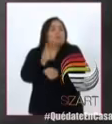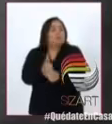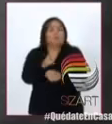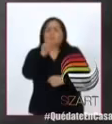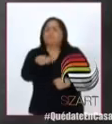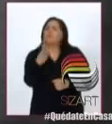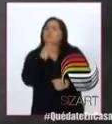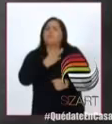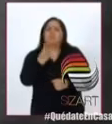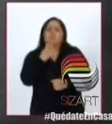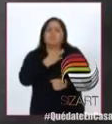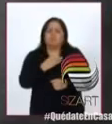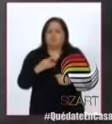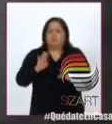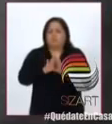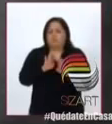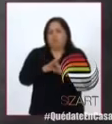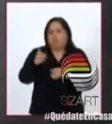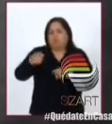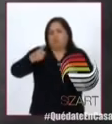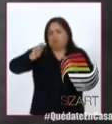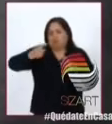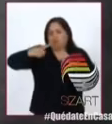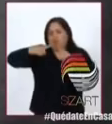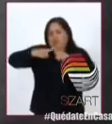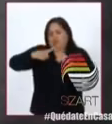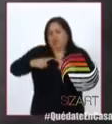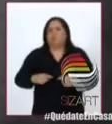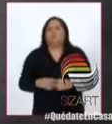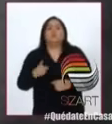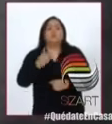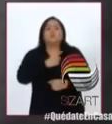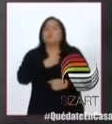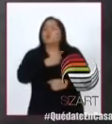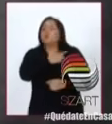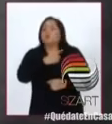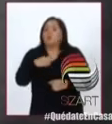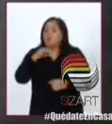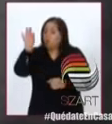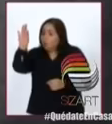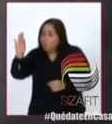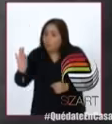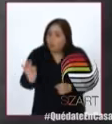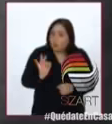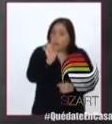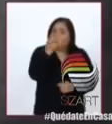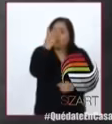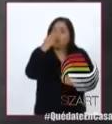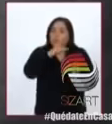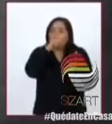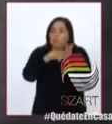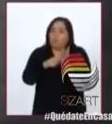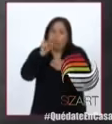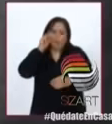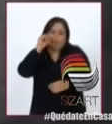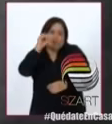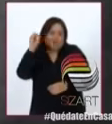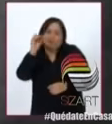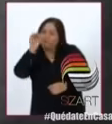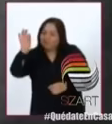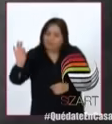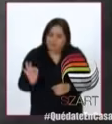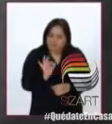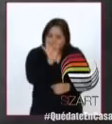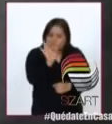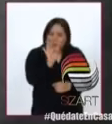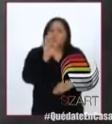sencillo que es resolver este tipo de divisiones. Solo debemos mover el punto decimal dos lugares hacia la izquierda, ya que el